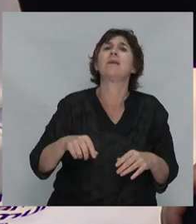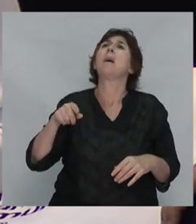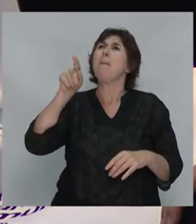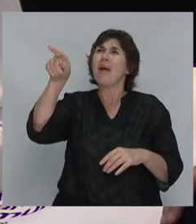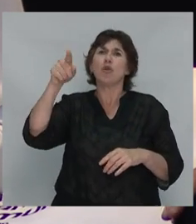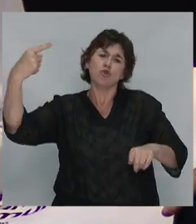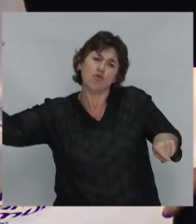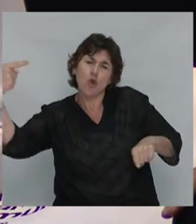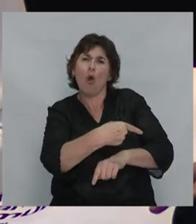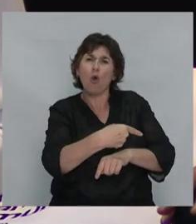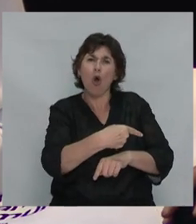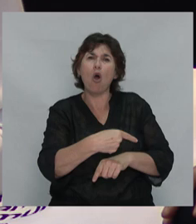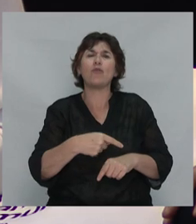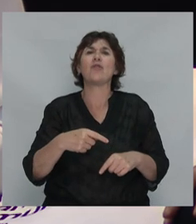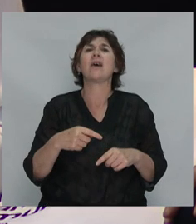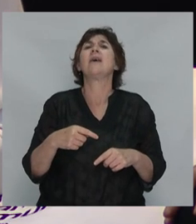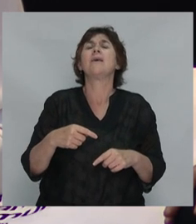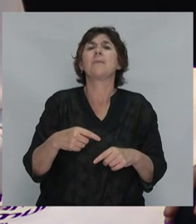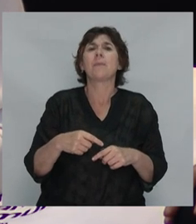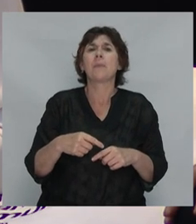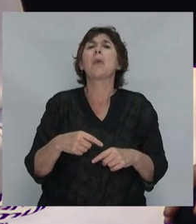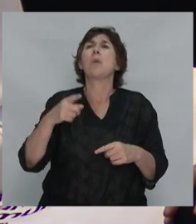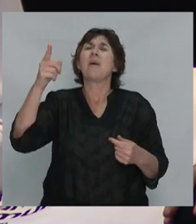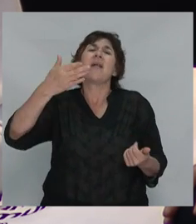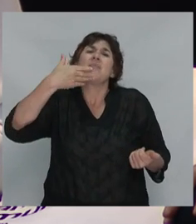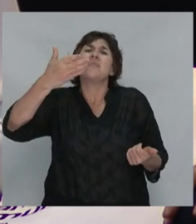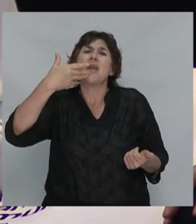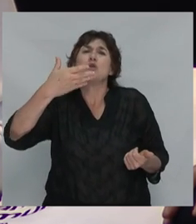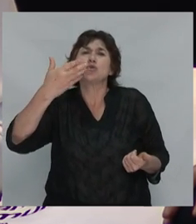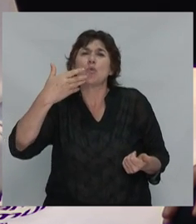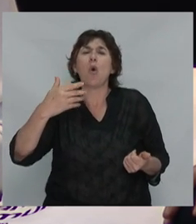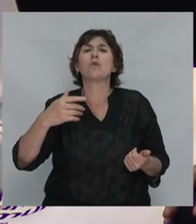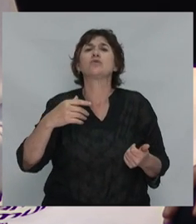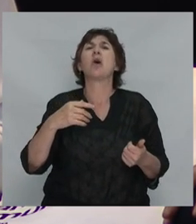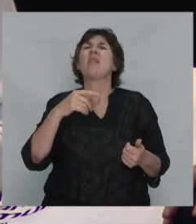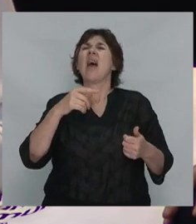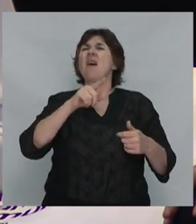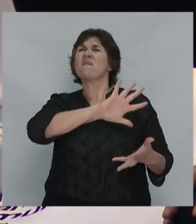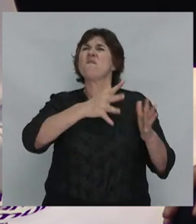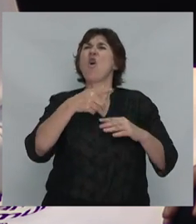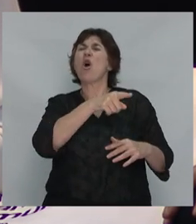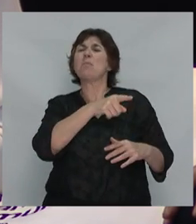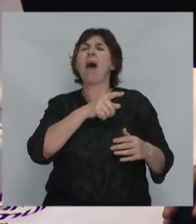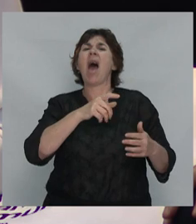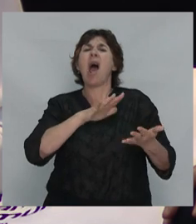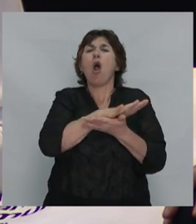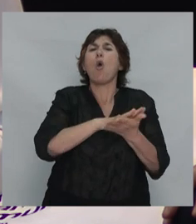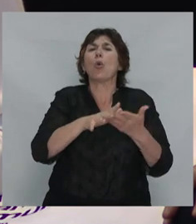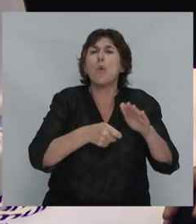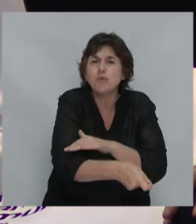transnacional con la universalidad de los discursos de terrorismo o de la corrupción transnacional